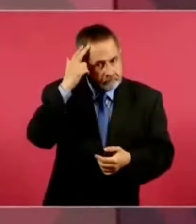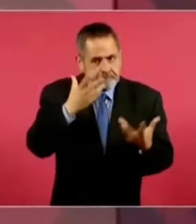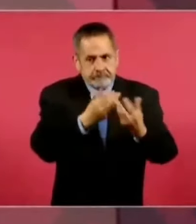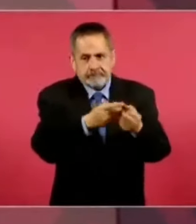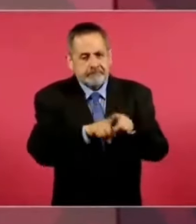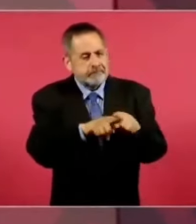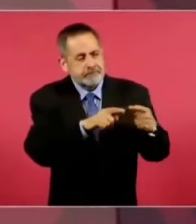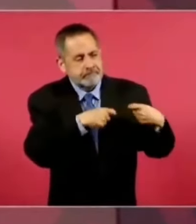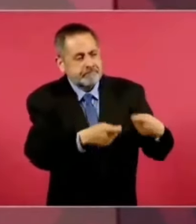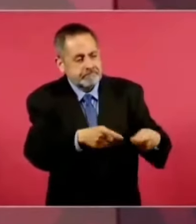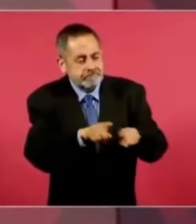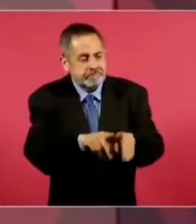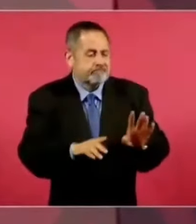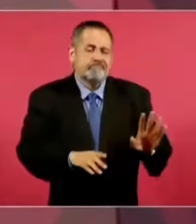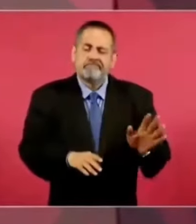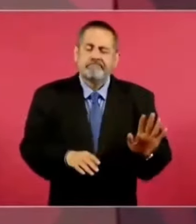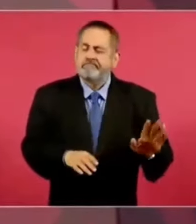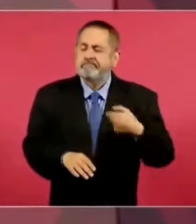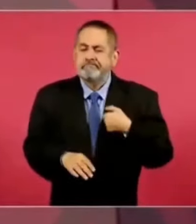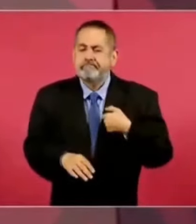y es proteger